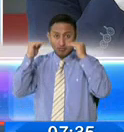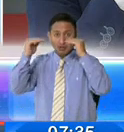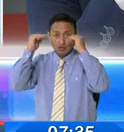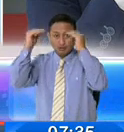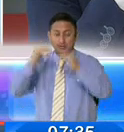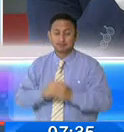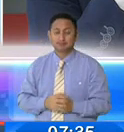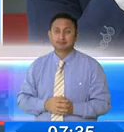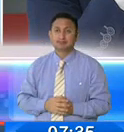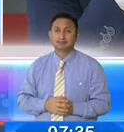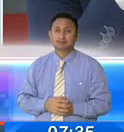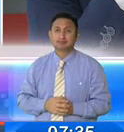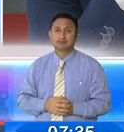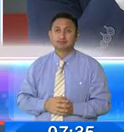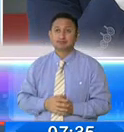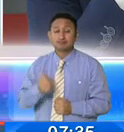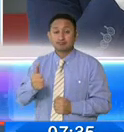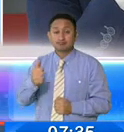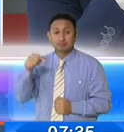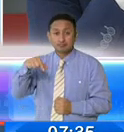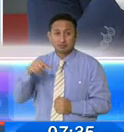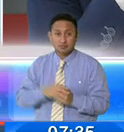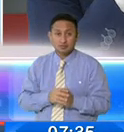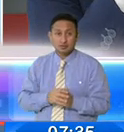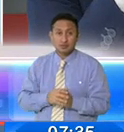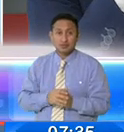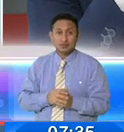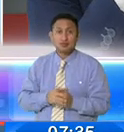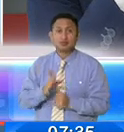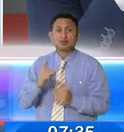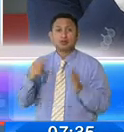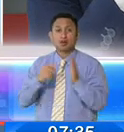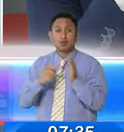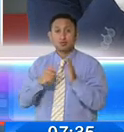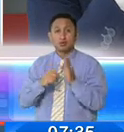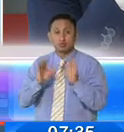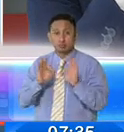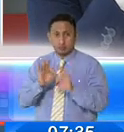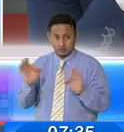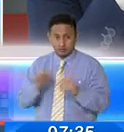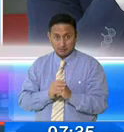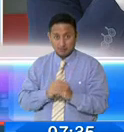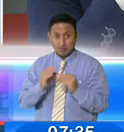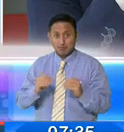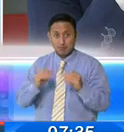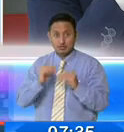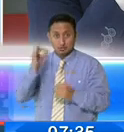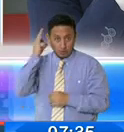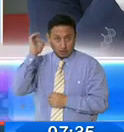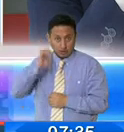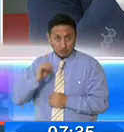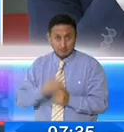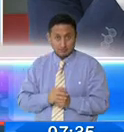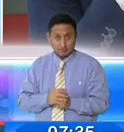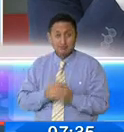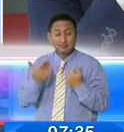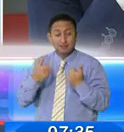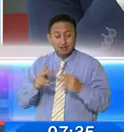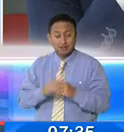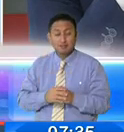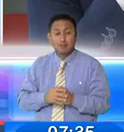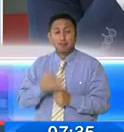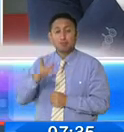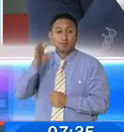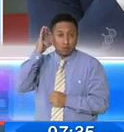El mismo incentivo tributario va a servir para que se contraten más mujeres y además se escoja pagar mejor a las